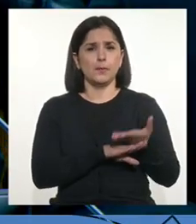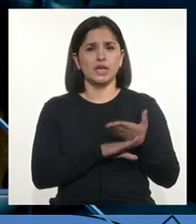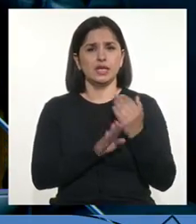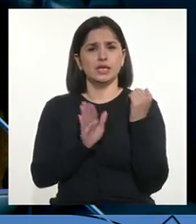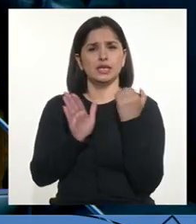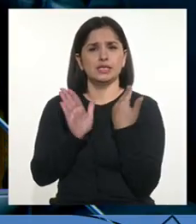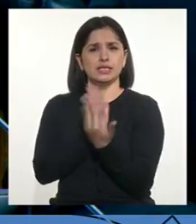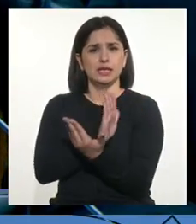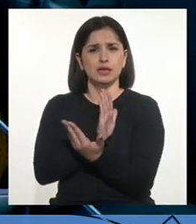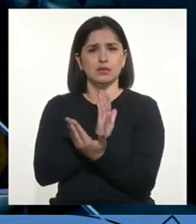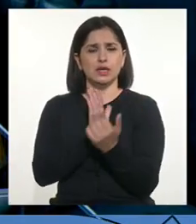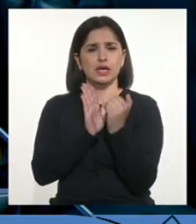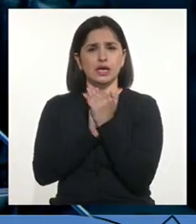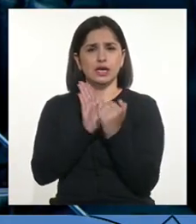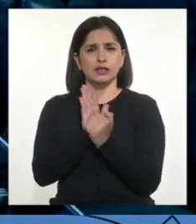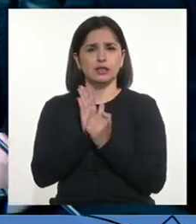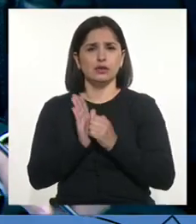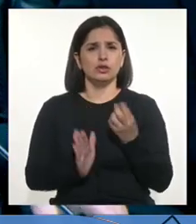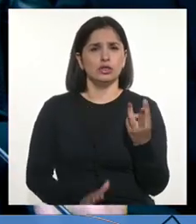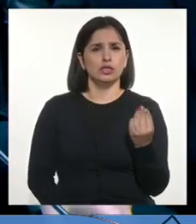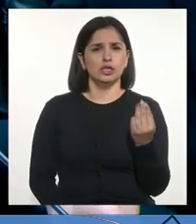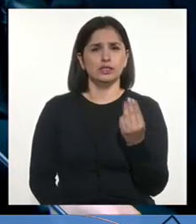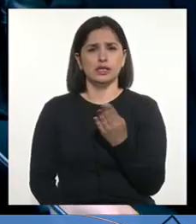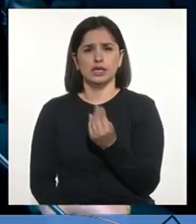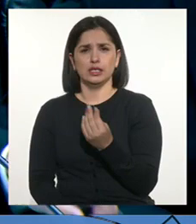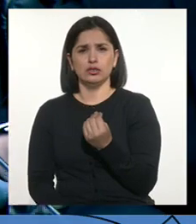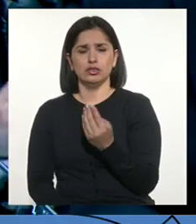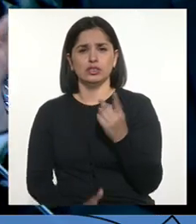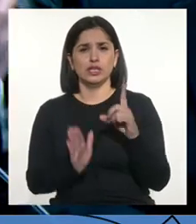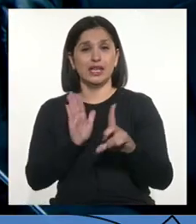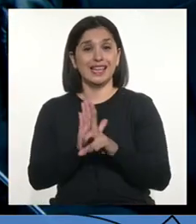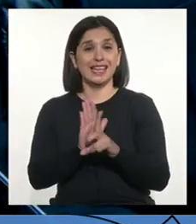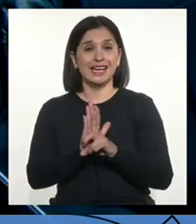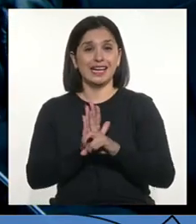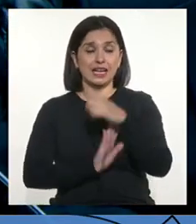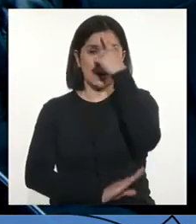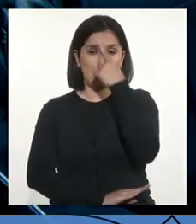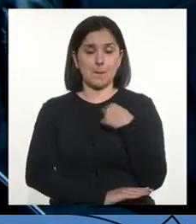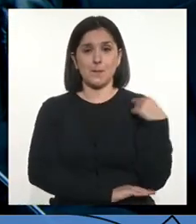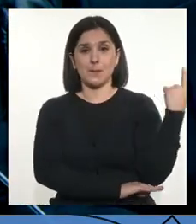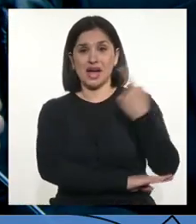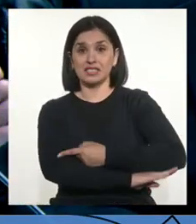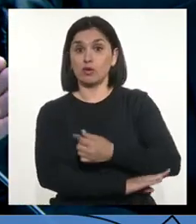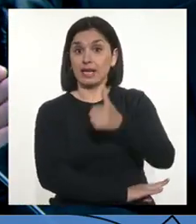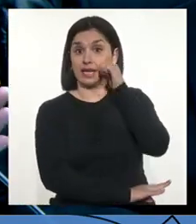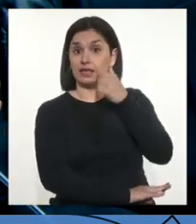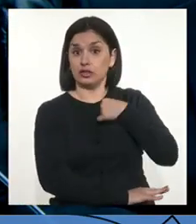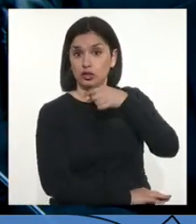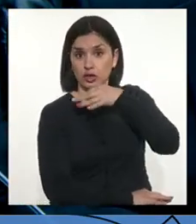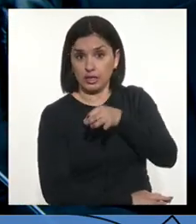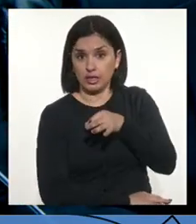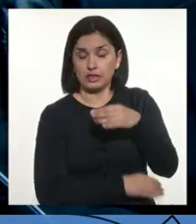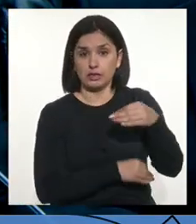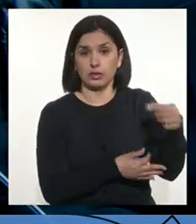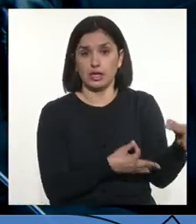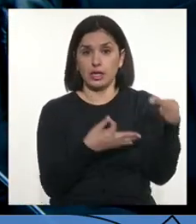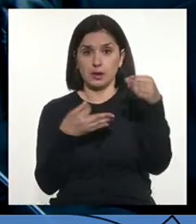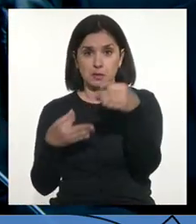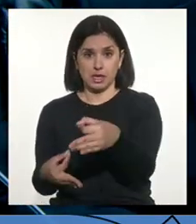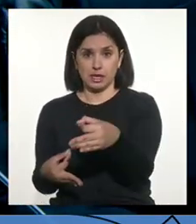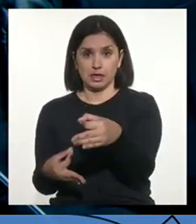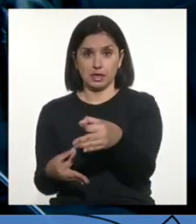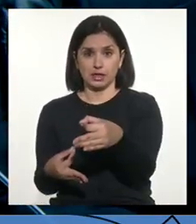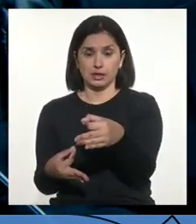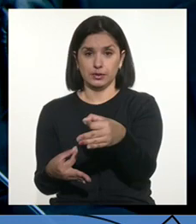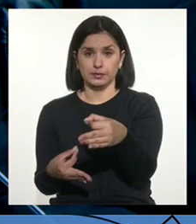de la ley 16 mil 441 de la ley pascua de la cual hicimos mención en el día de ayer que pudiera ser enviada a